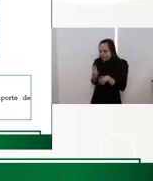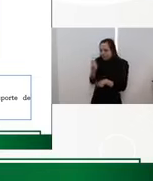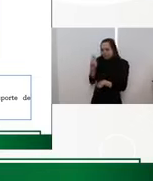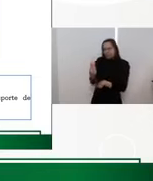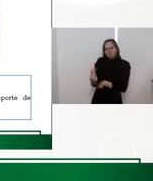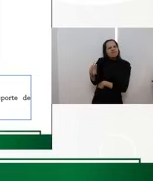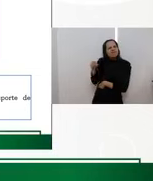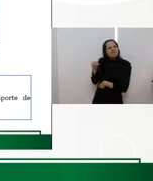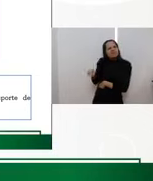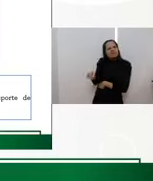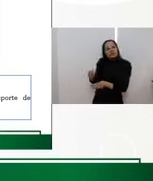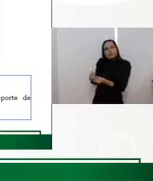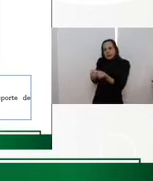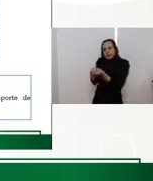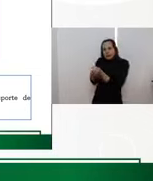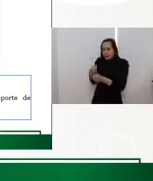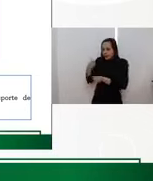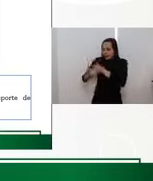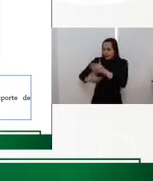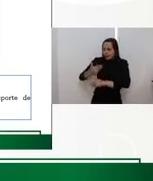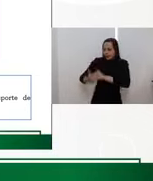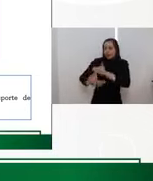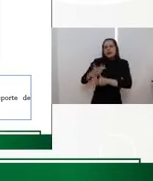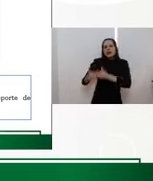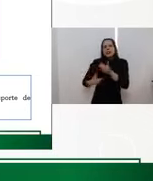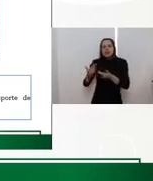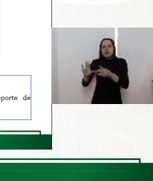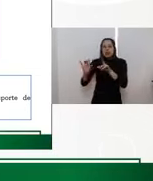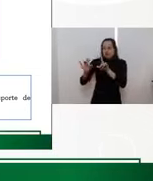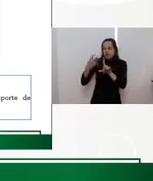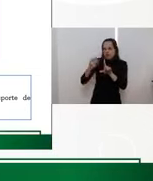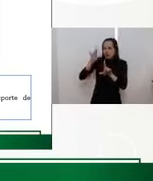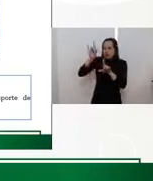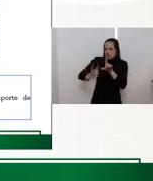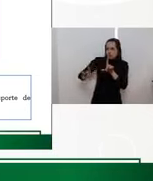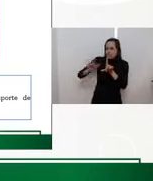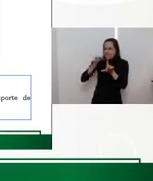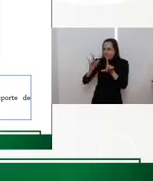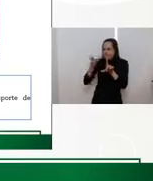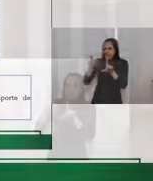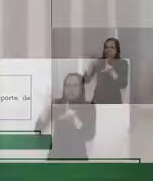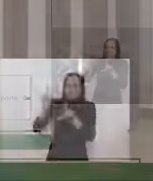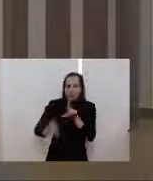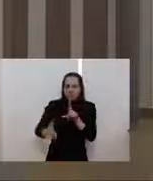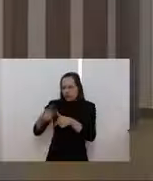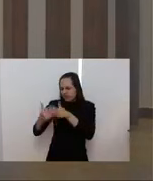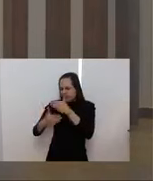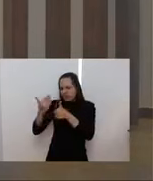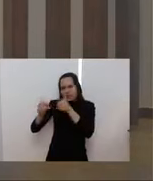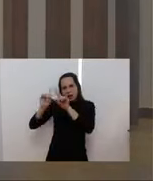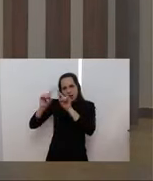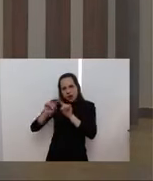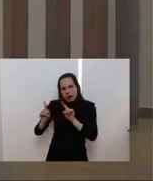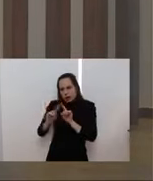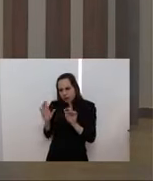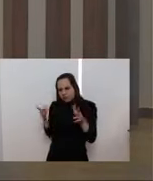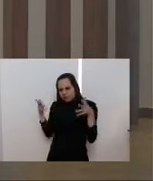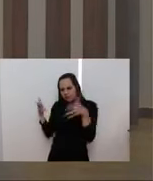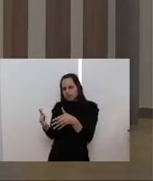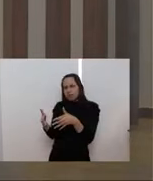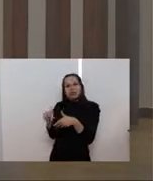el desarrollo de patentes el desarrollo de software de aplicaciones de prototipado que le da otra